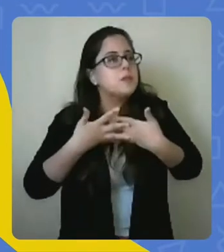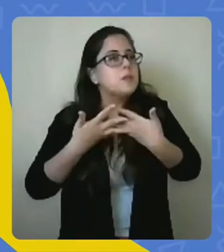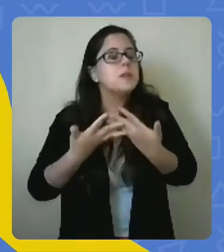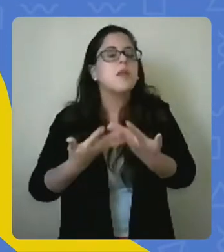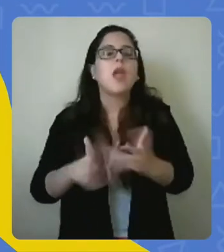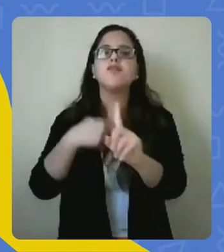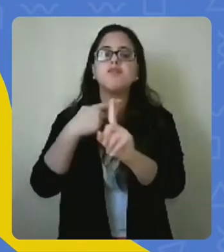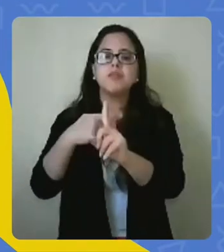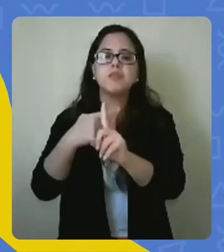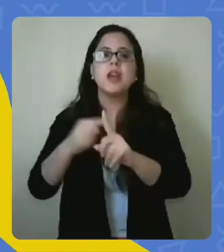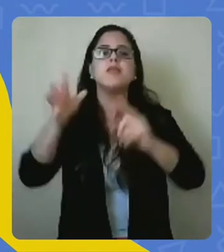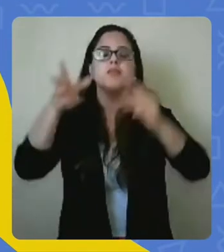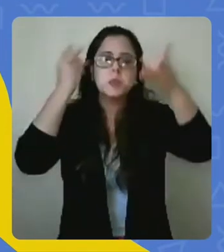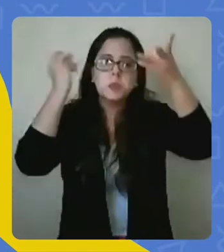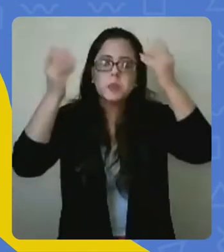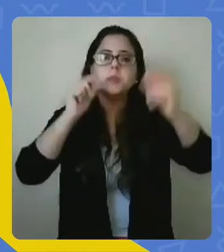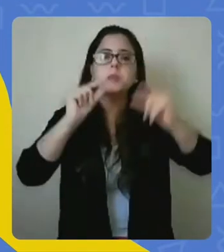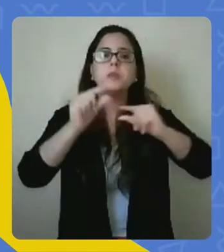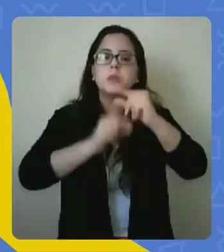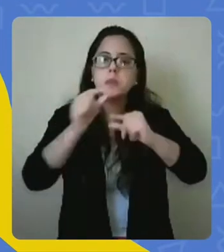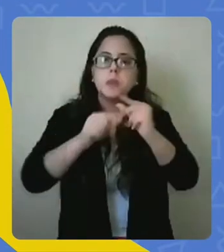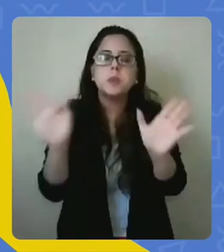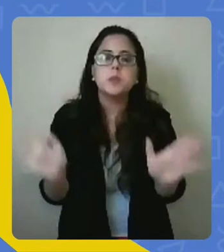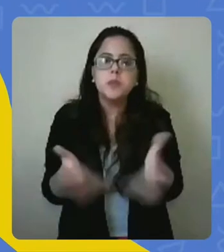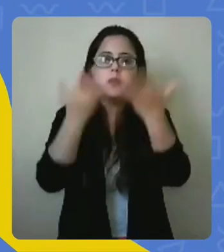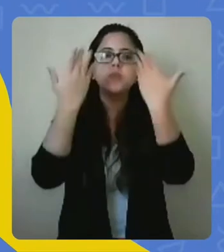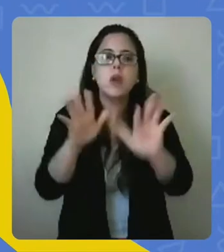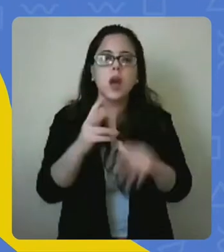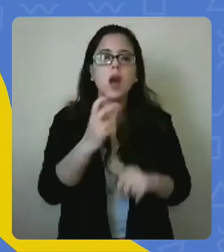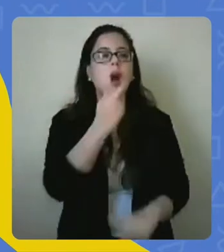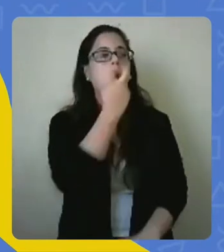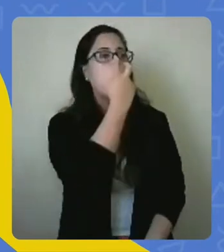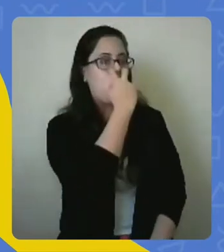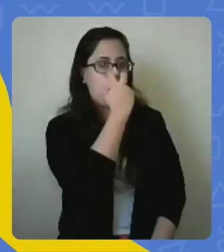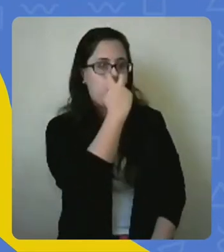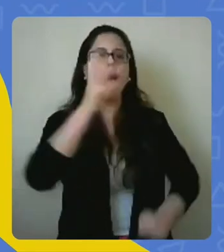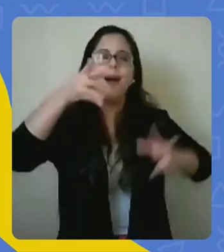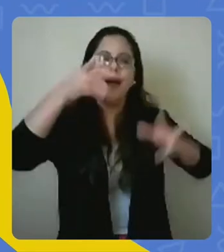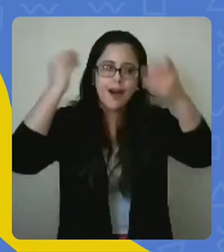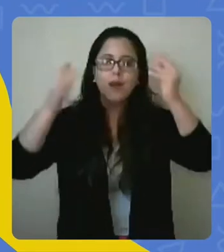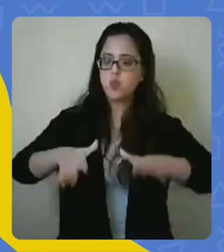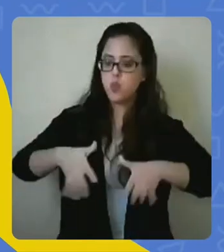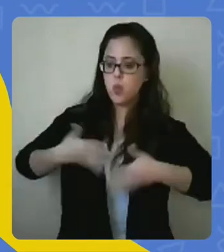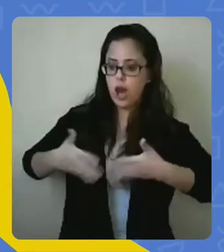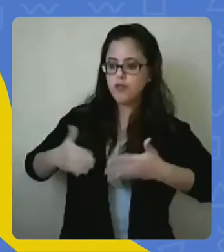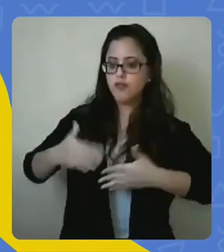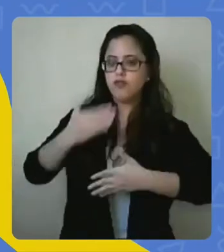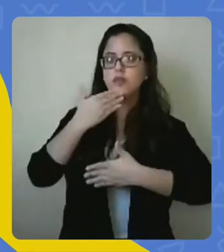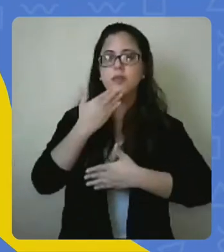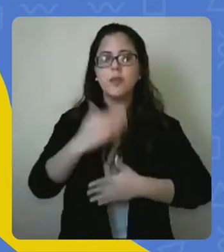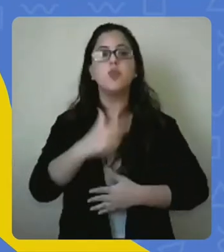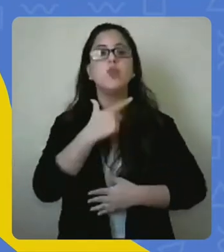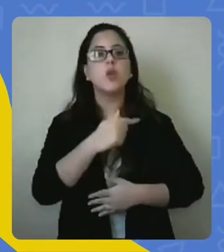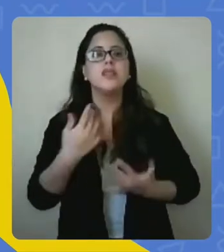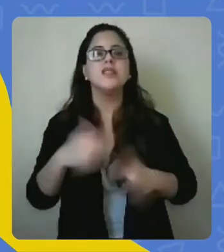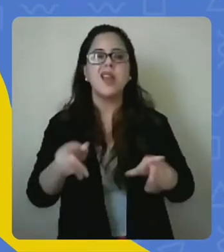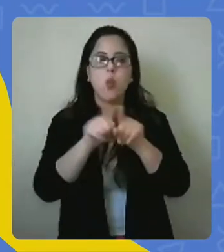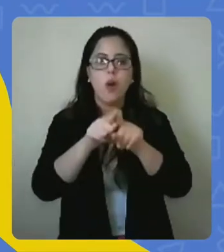ir aprendiendo, y esto fomenta lo que es la curiosidad por el aprendizaje, la motivación por querer seguir experimentando.